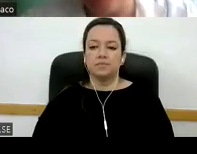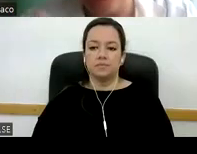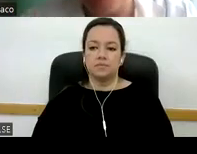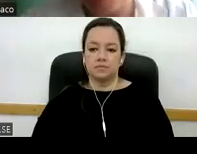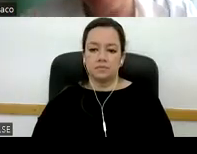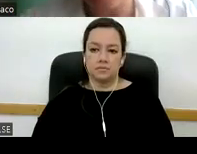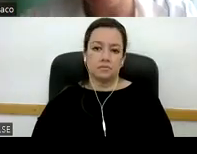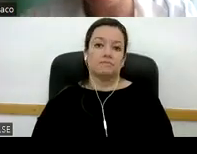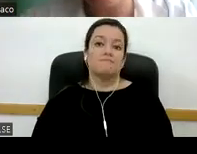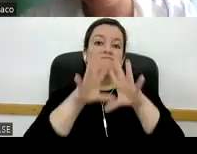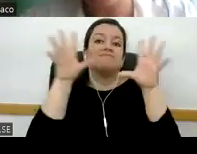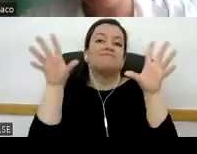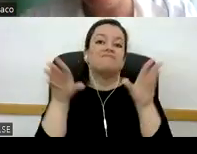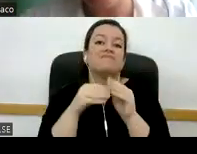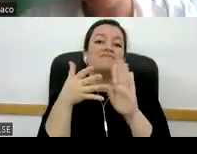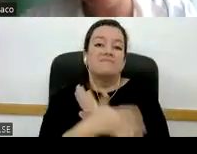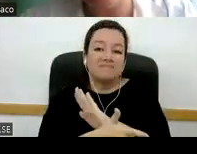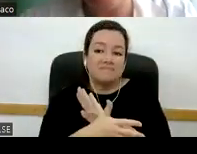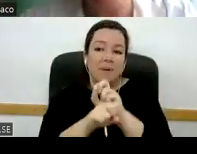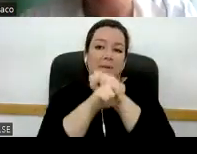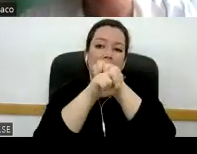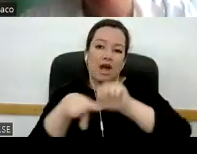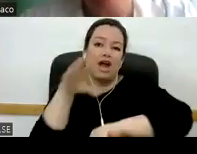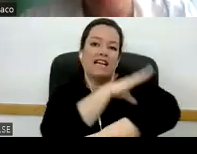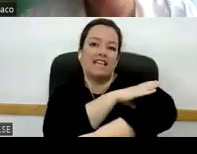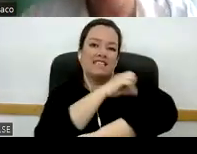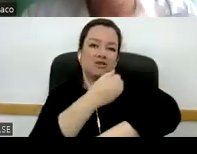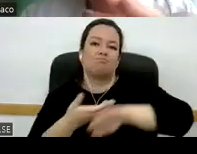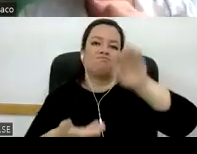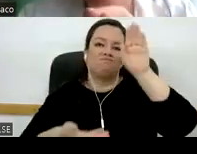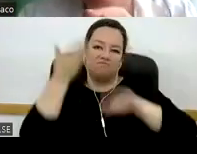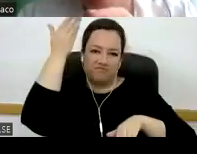Y todo esto, evidentemente, comportaría un aumento de la tensión arterial del individuo.